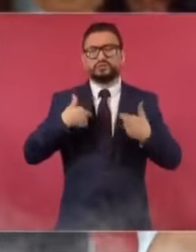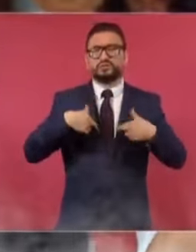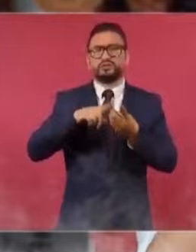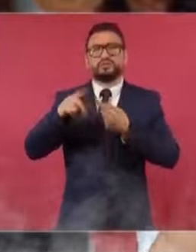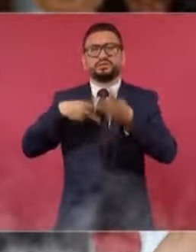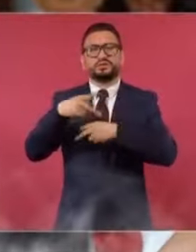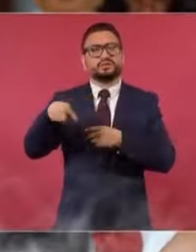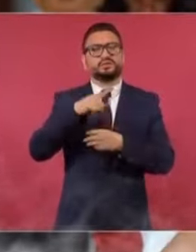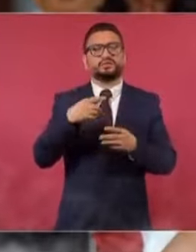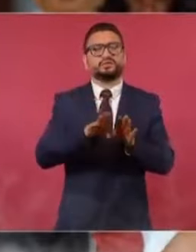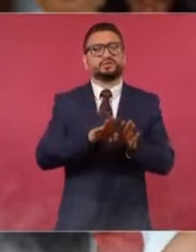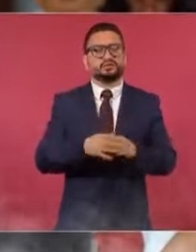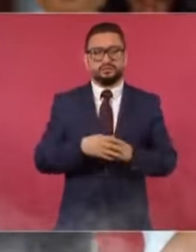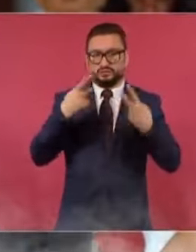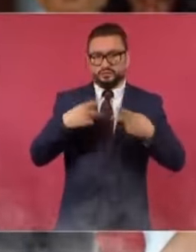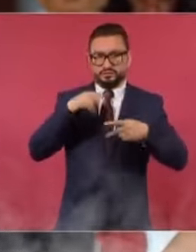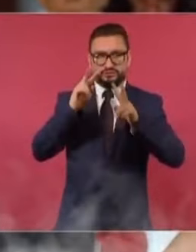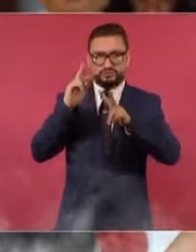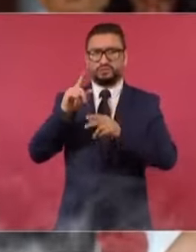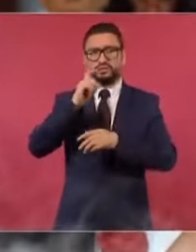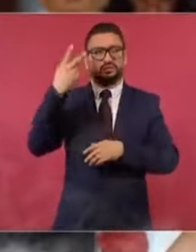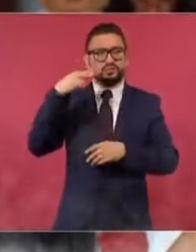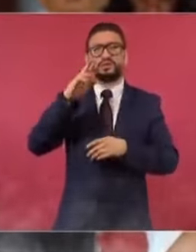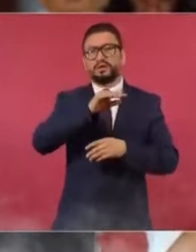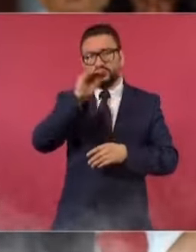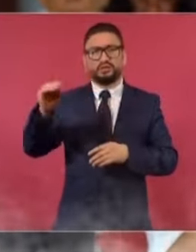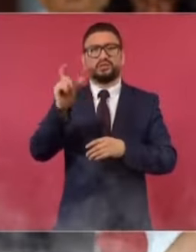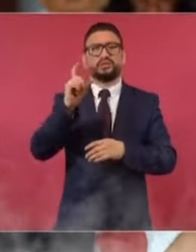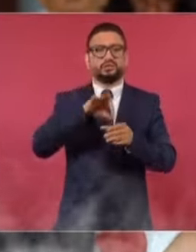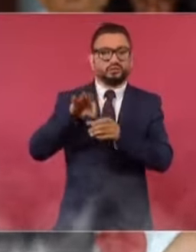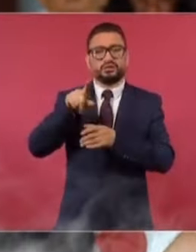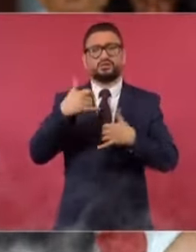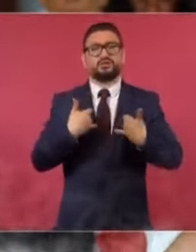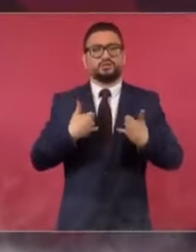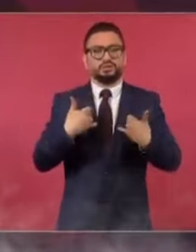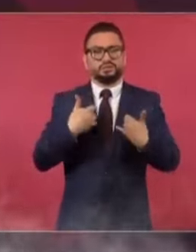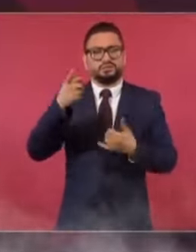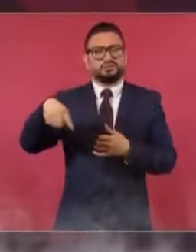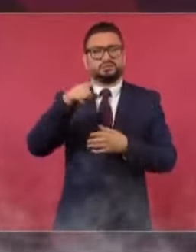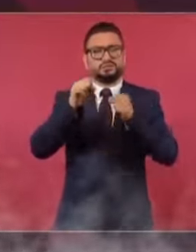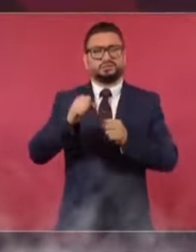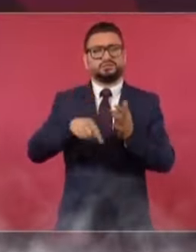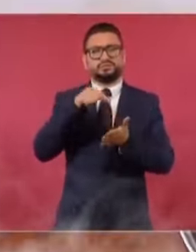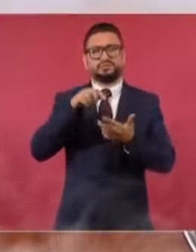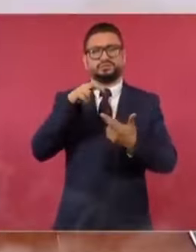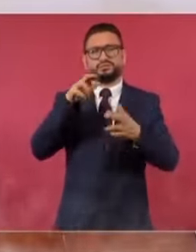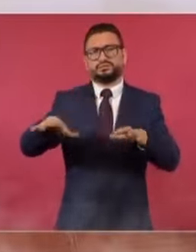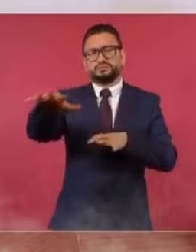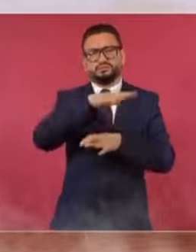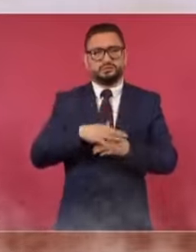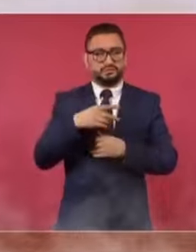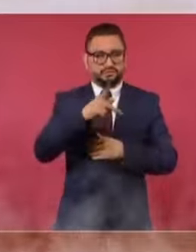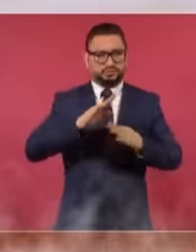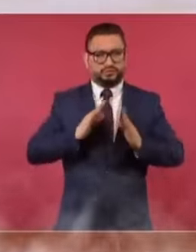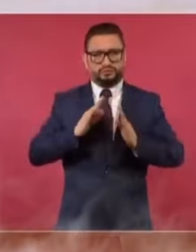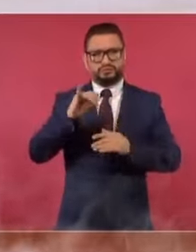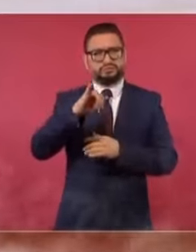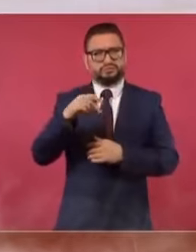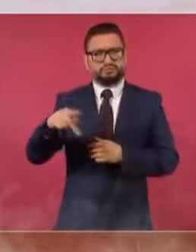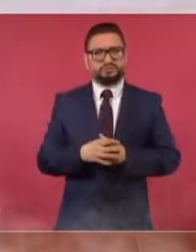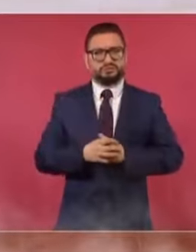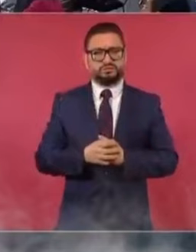¿quiénes son? ¿De dónde vienen? dice usted que no son. ¿Cómo? Los elementos que hemos visto en giras, o en algunos, por ejemplo, cuando salió a votar, que son jóvenes. Ah, son seguramente de las zonas, de las regiones. Pero militar. Militar, sí.